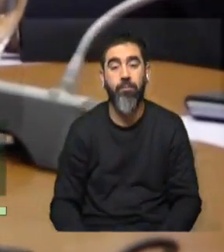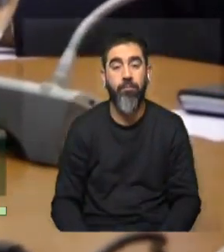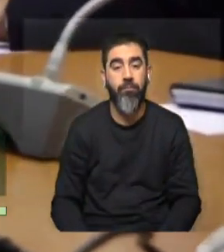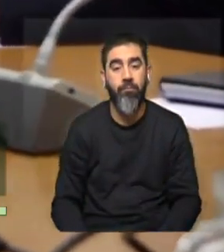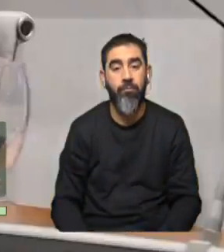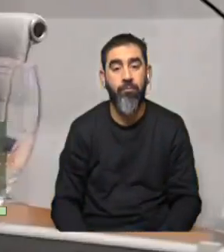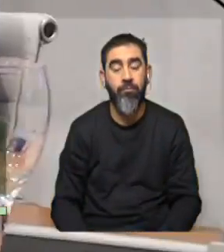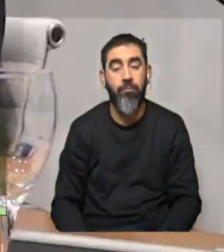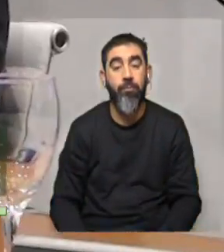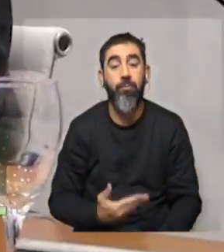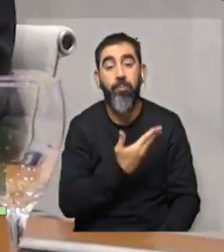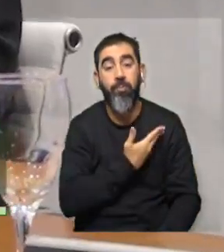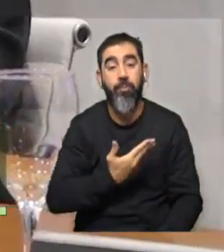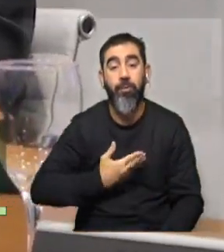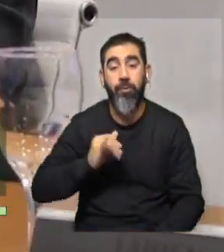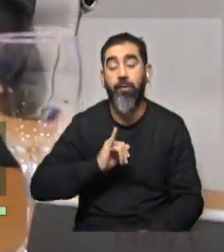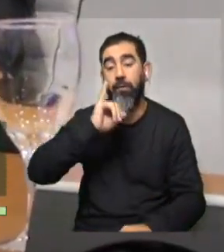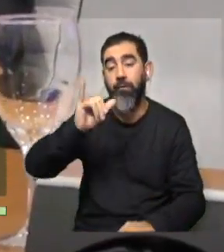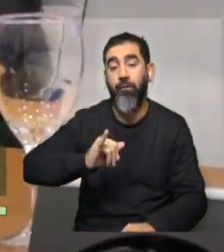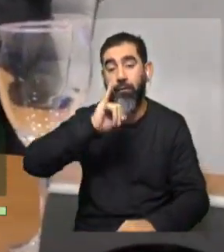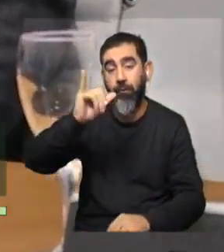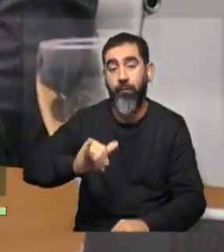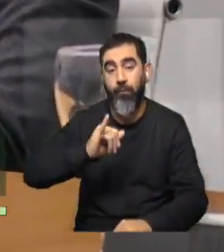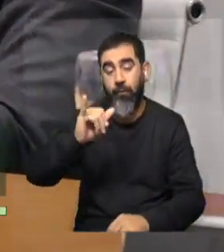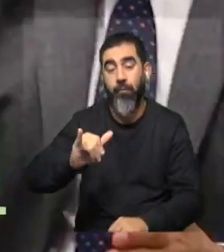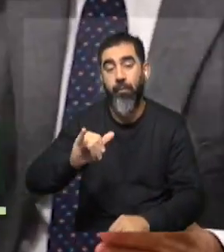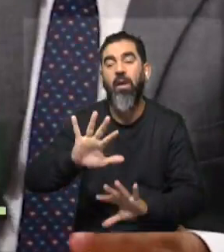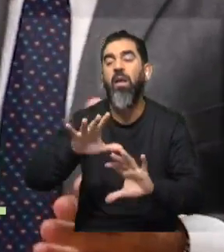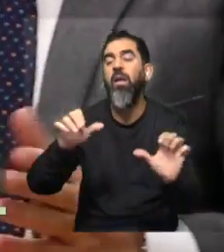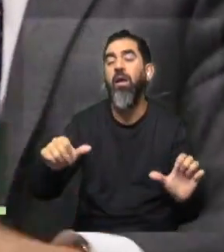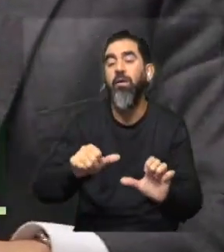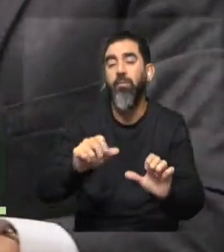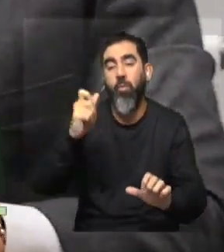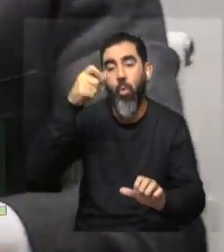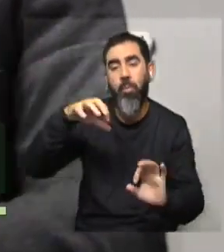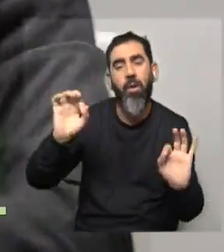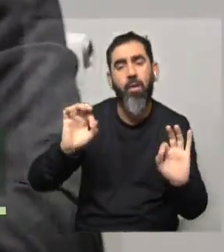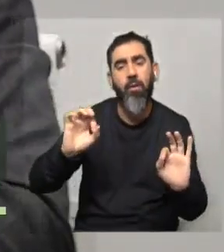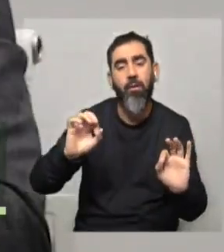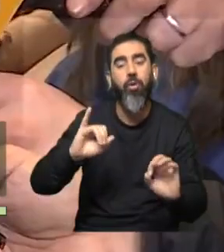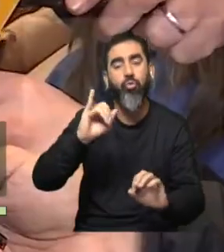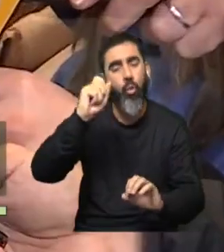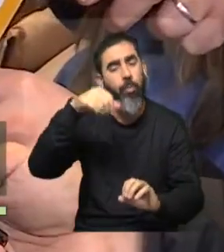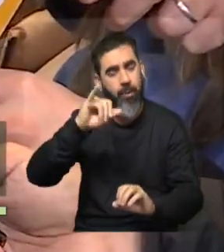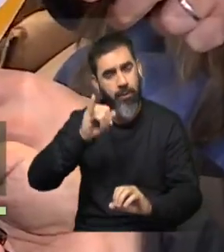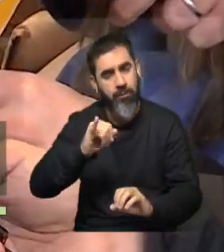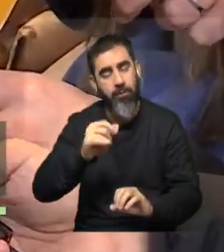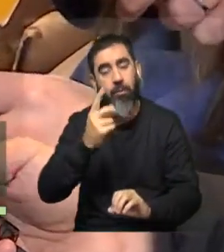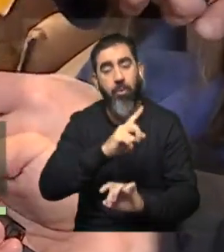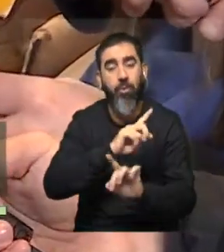base presidente se le informó de lo que estábamos haciendo No dio opiniones Sí pero